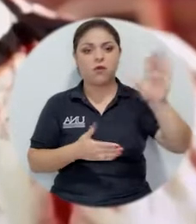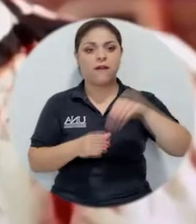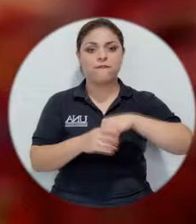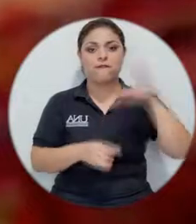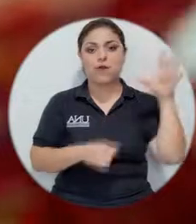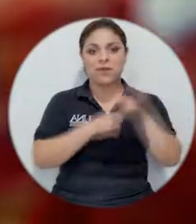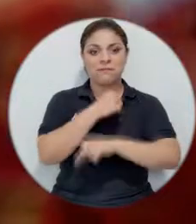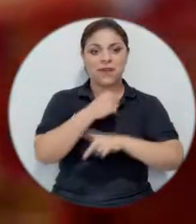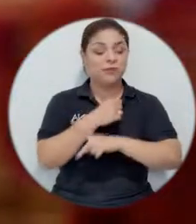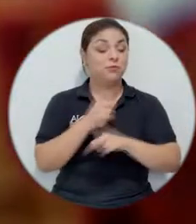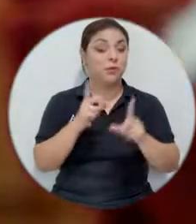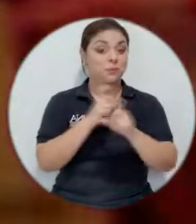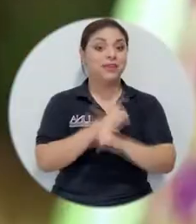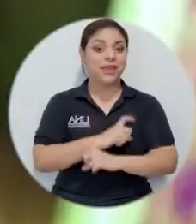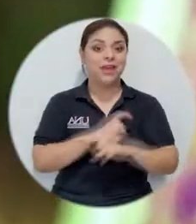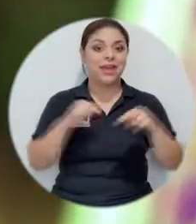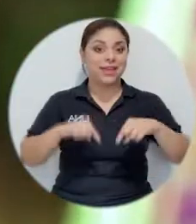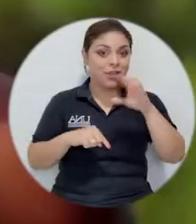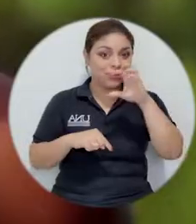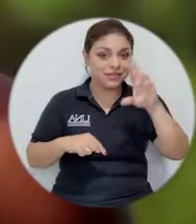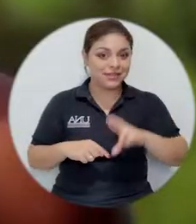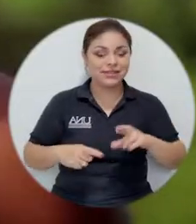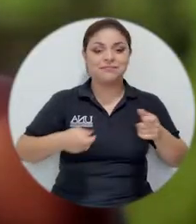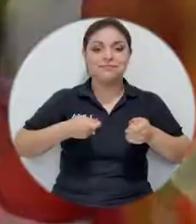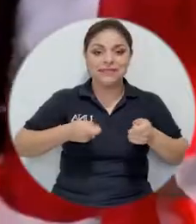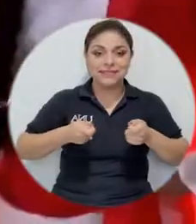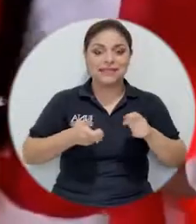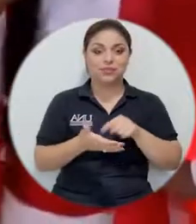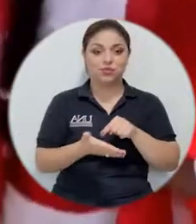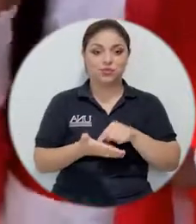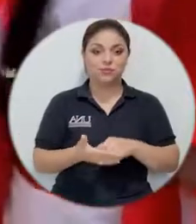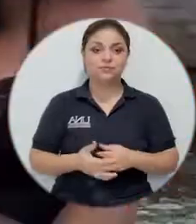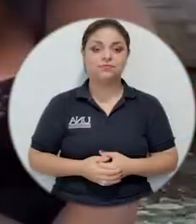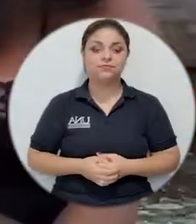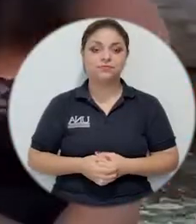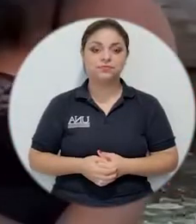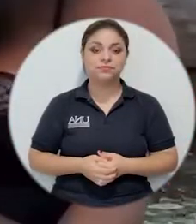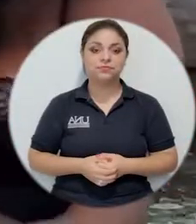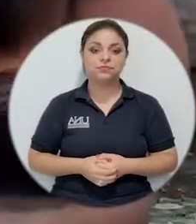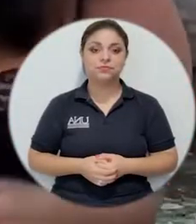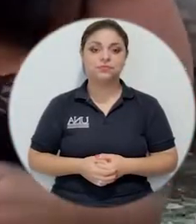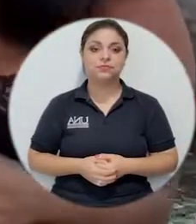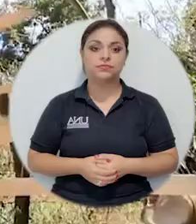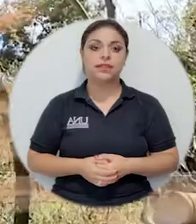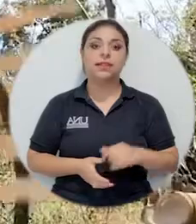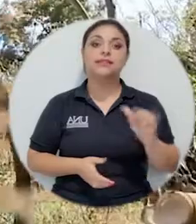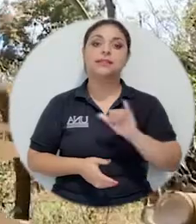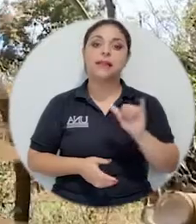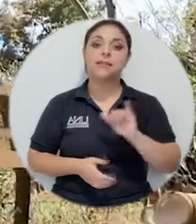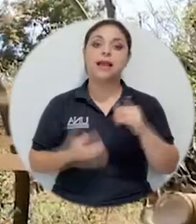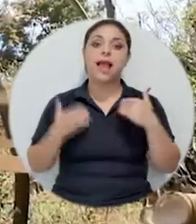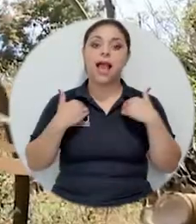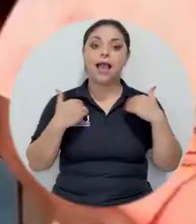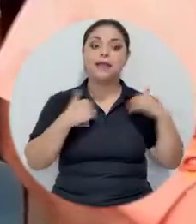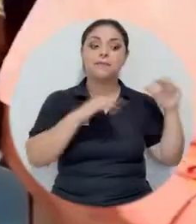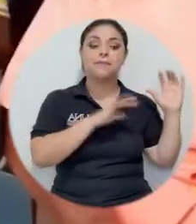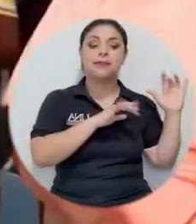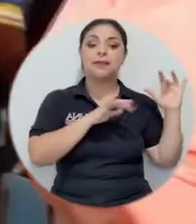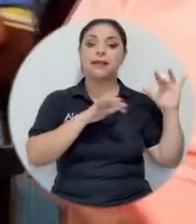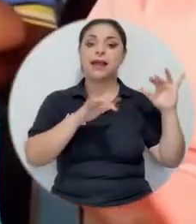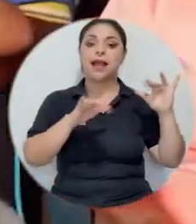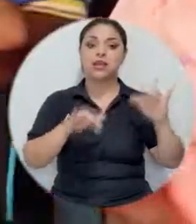para las autoridades costarricenses empezar a manejar esto. Por otra parte, hay migraciones que se